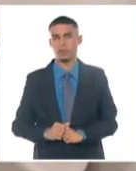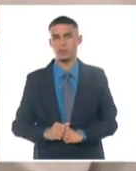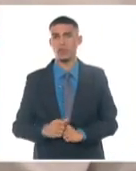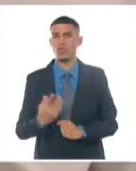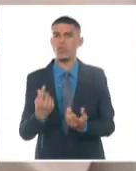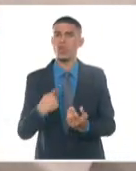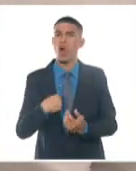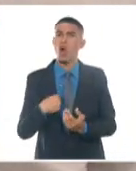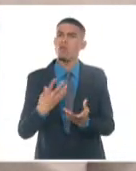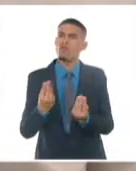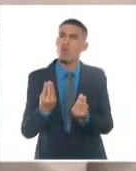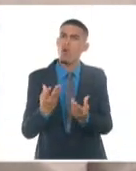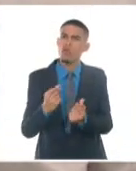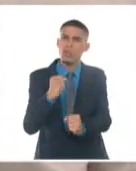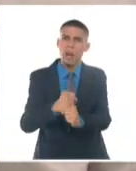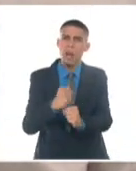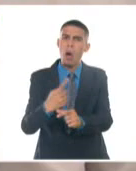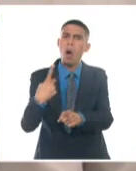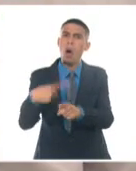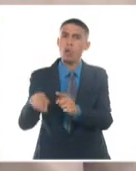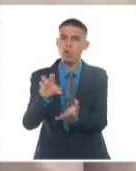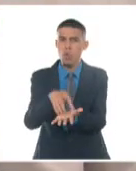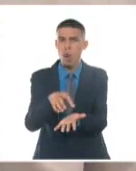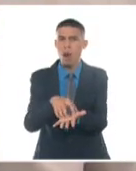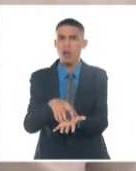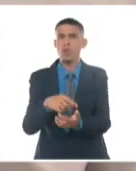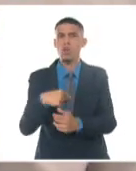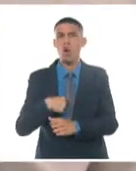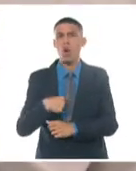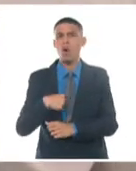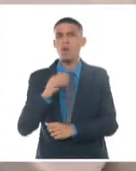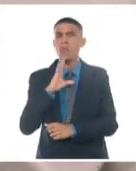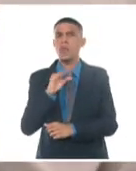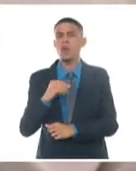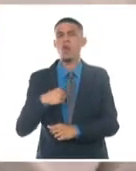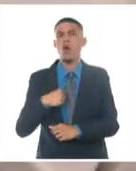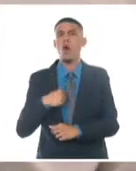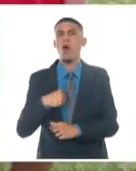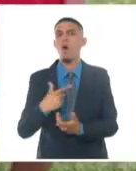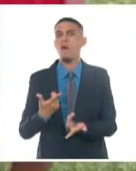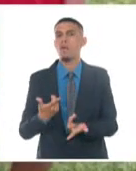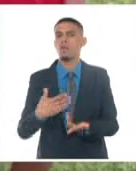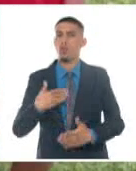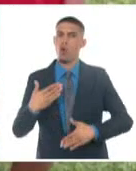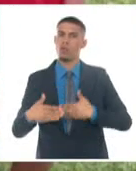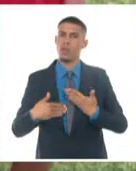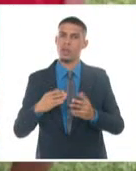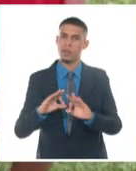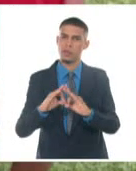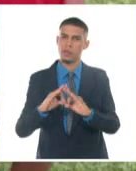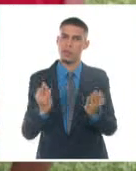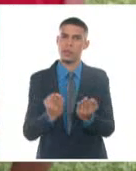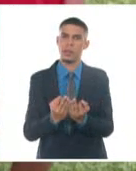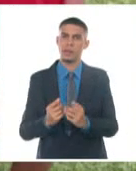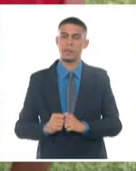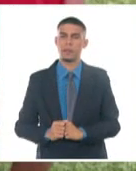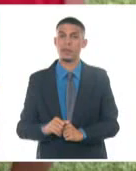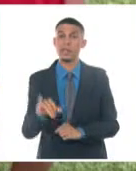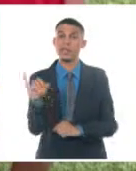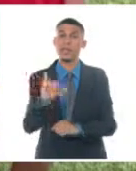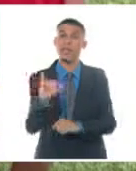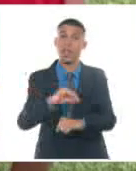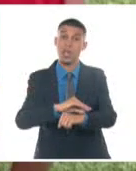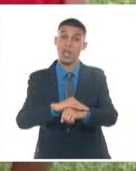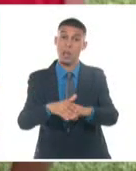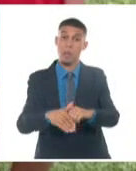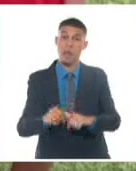en otros lugares y en otras cosas. Y yo digo que yo soy feliz con mi familia, con mis 6 hermanos.